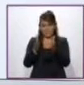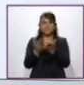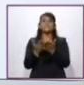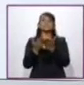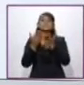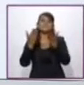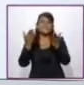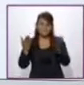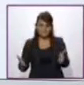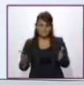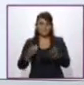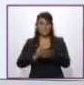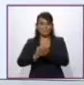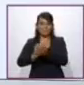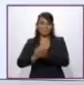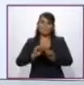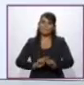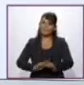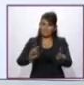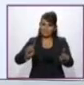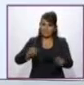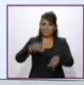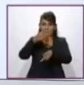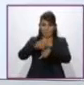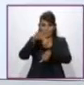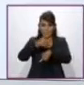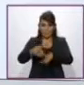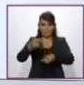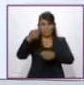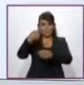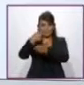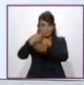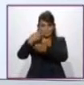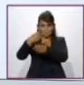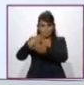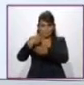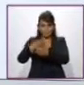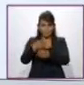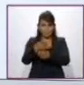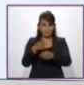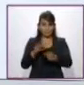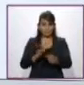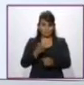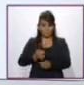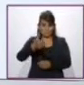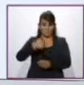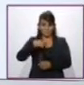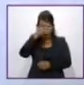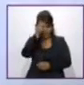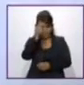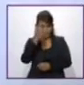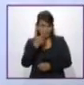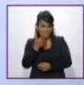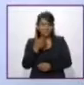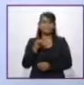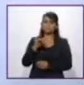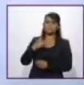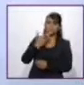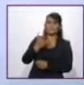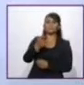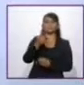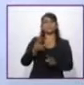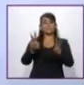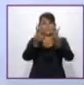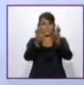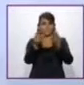según la escaleta aprobada, estaría su turno, candidata. ¿Está adelante, de acuerdo? Sí, sí, claro. Adelante, muy bien. Pues el tema de la candidata Celia